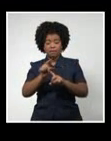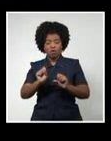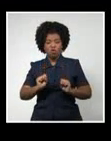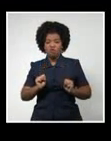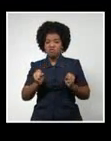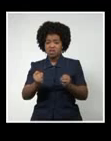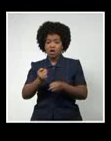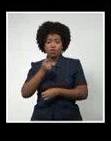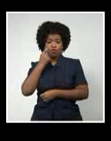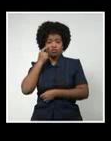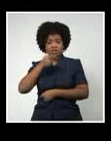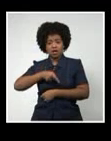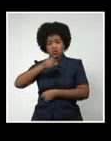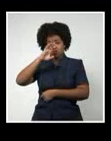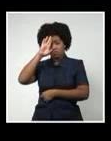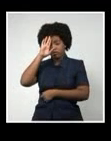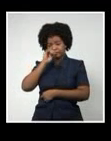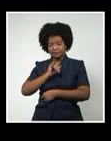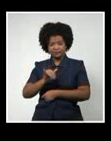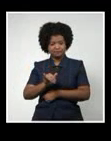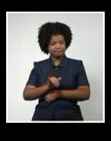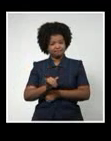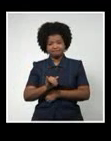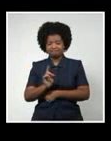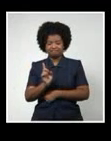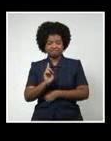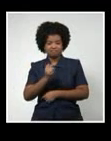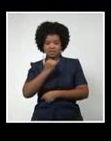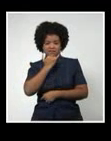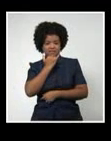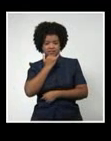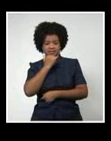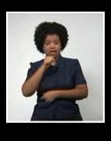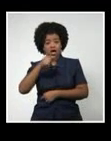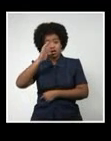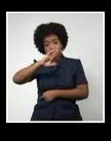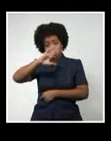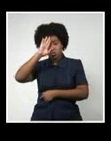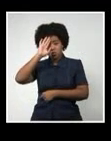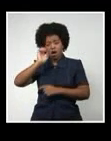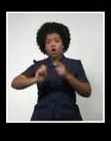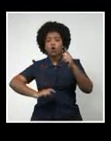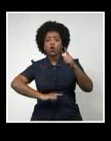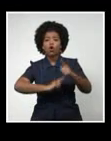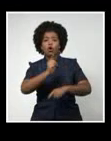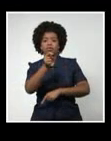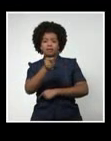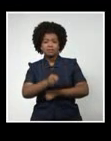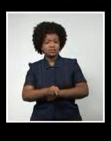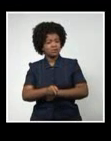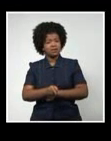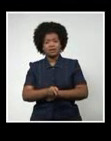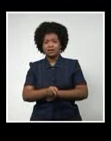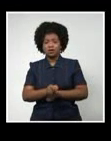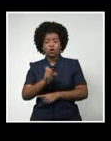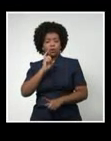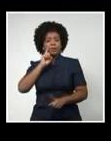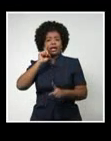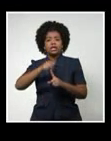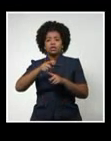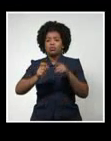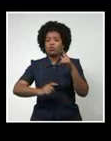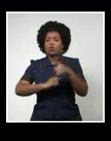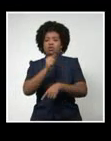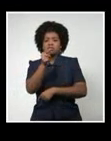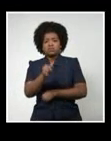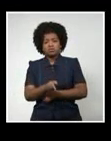a reconocer que aquí hubo una gran manipulación. Tienen que reconocer que en Cuba no se atacó a nadie, ni hubo el propósito de atacar a nadie, ni